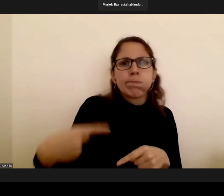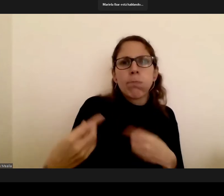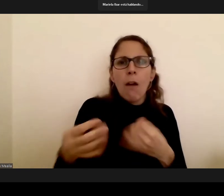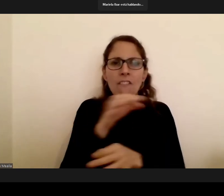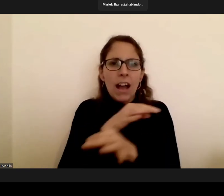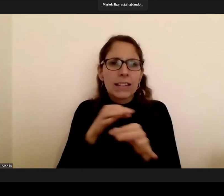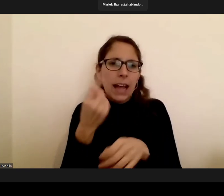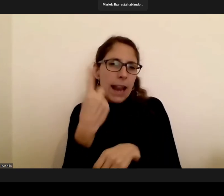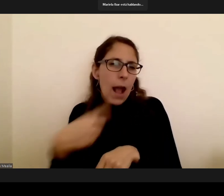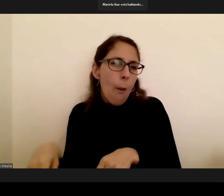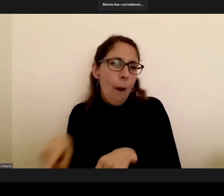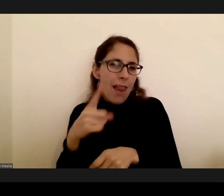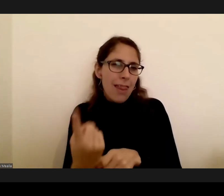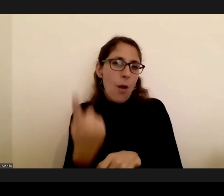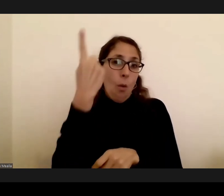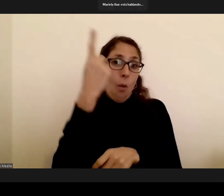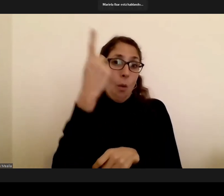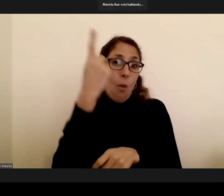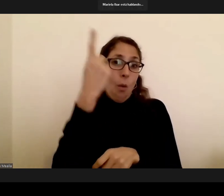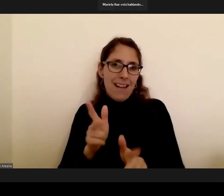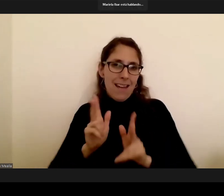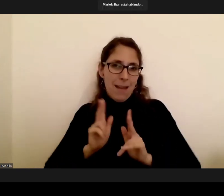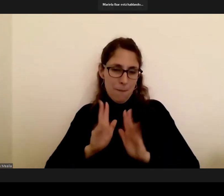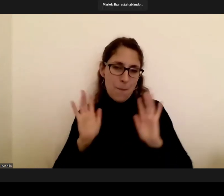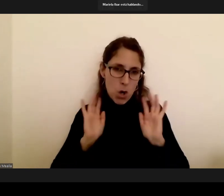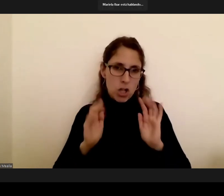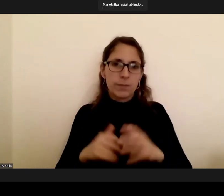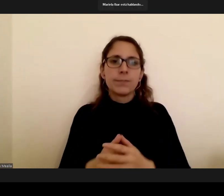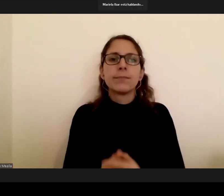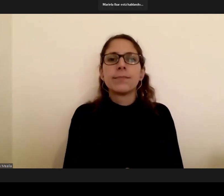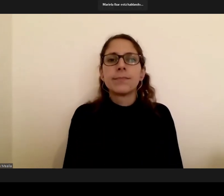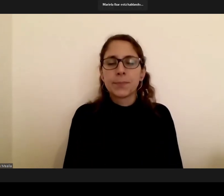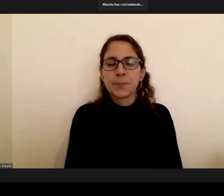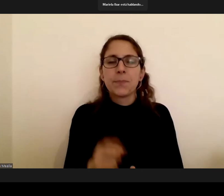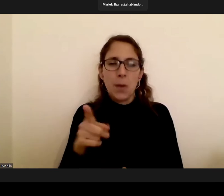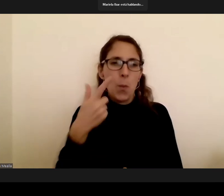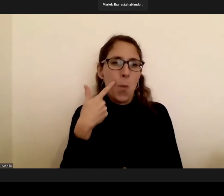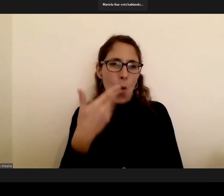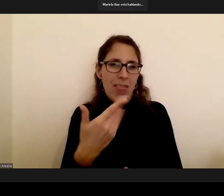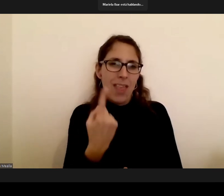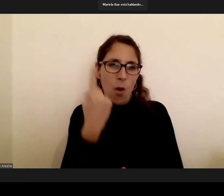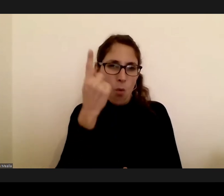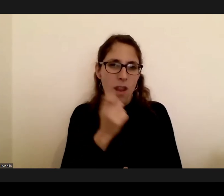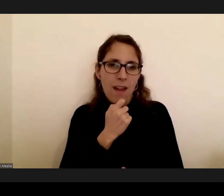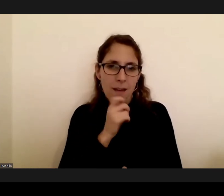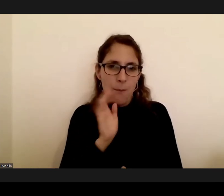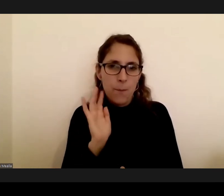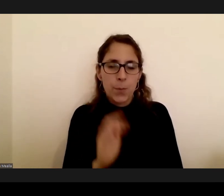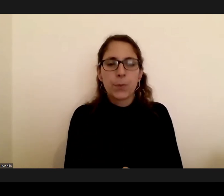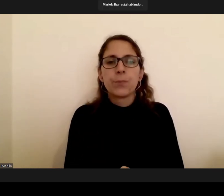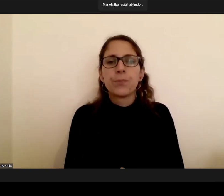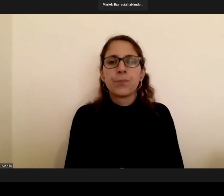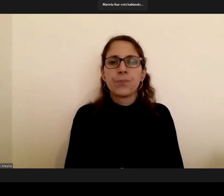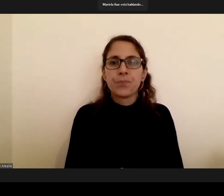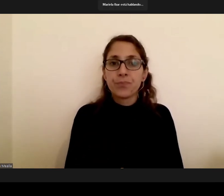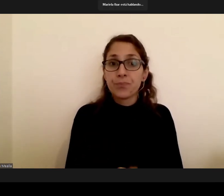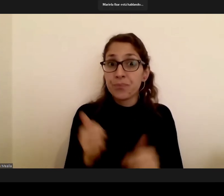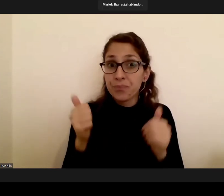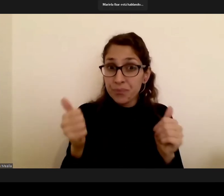dando un ejemplo, ¿sí? Le estoy dando un ejemplo, para leptospira, por ejemplo. ¿Sí? ¿Les